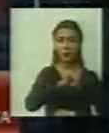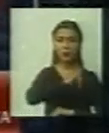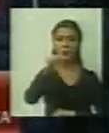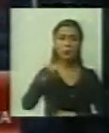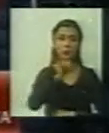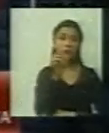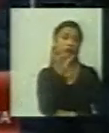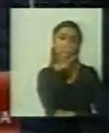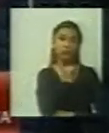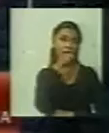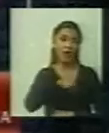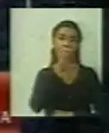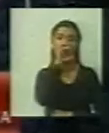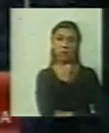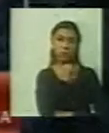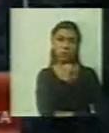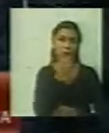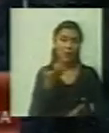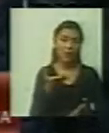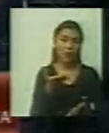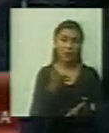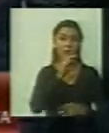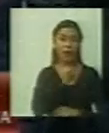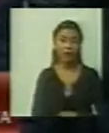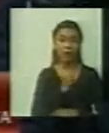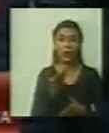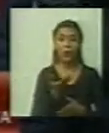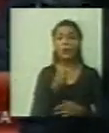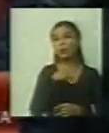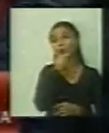bancándoselo, pero no es así. Yo, mira, ponerle que si hago pintar ahí, ¿cómo va a quedar?